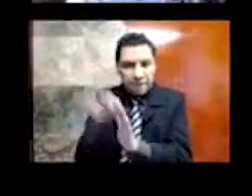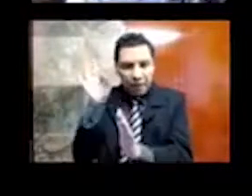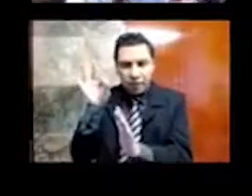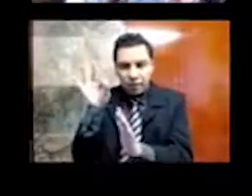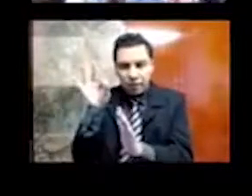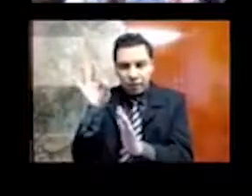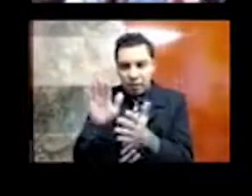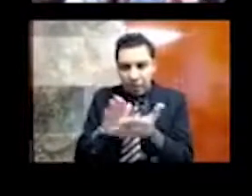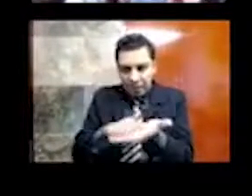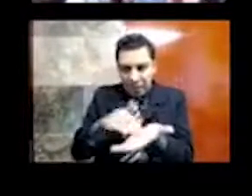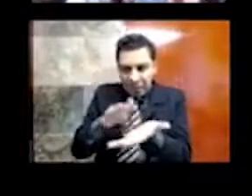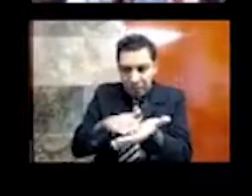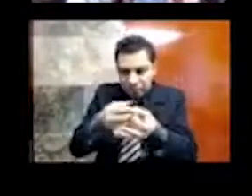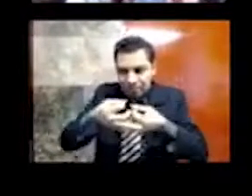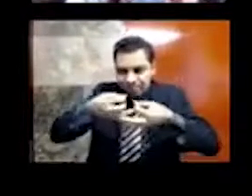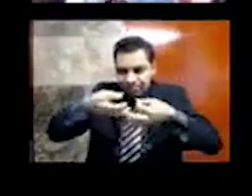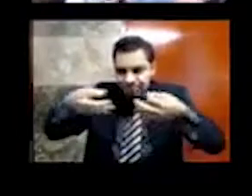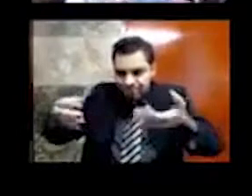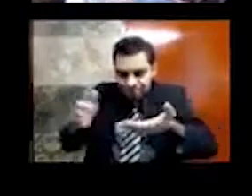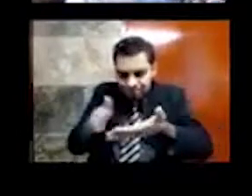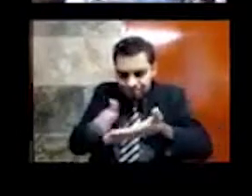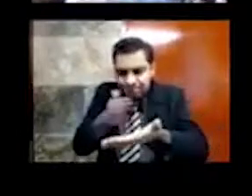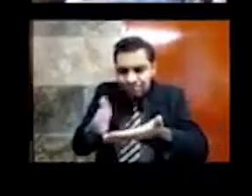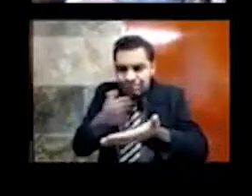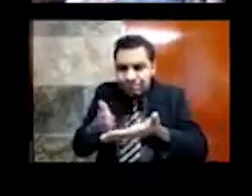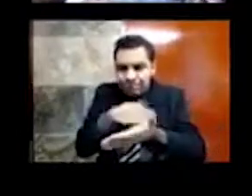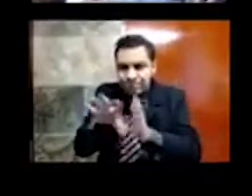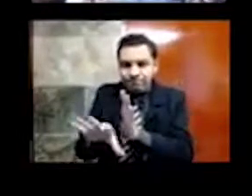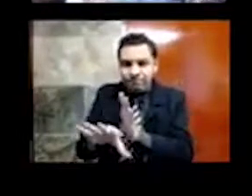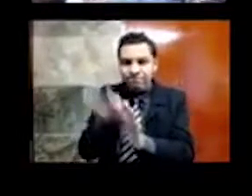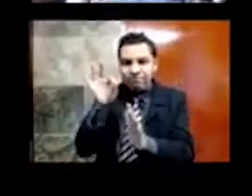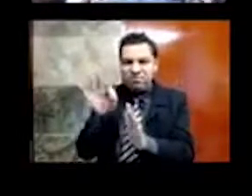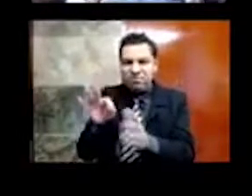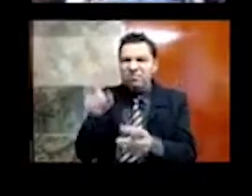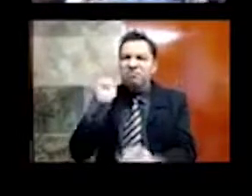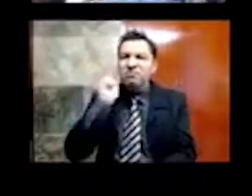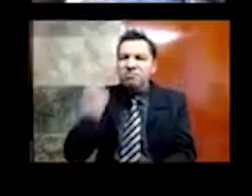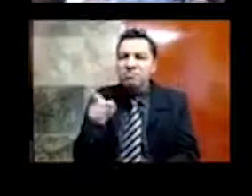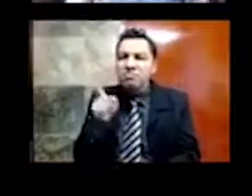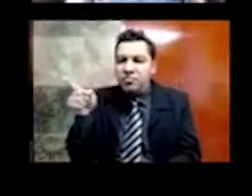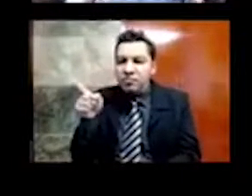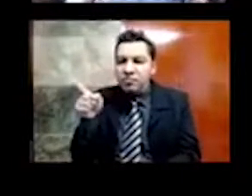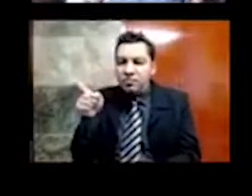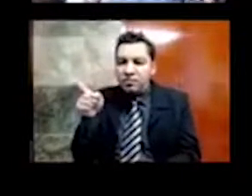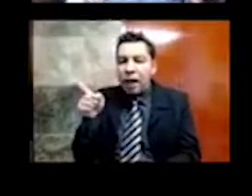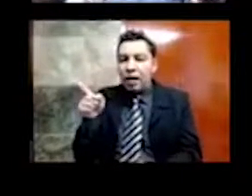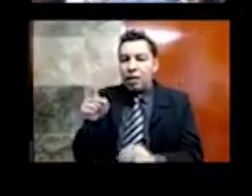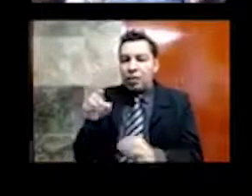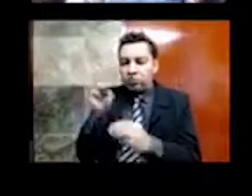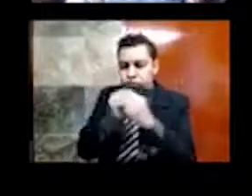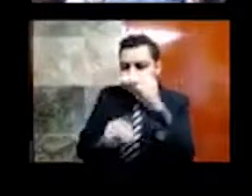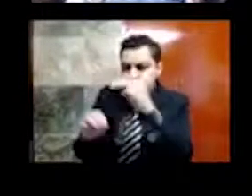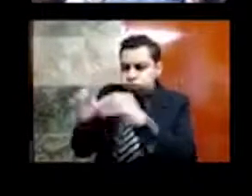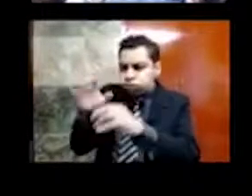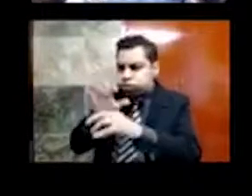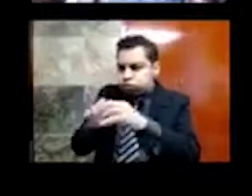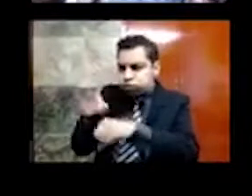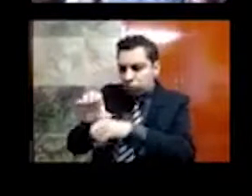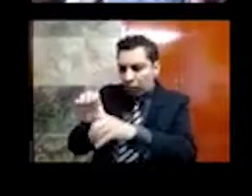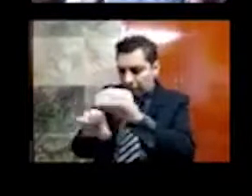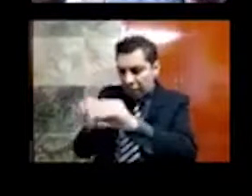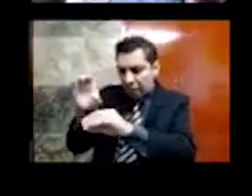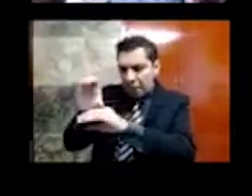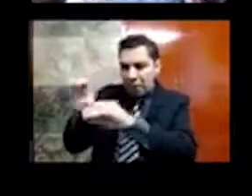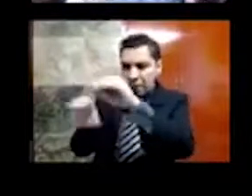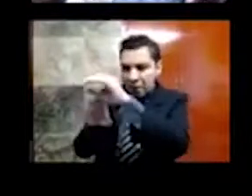Cholula. Arriba es un cerro, es un cerro de adobes, porque cuando llegaron los españoles esto era una ruina ya,